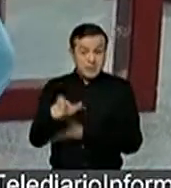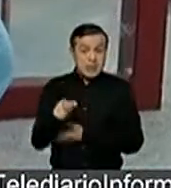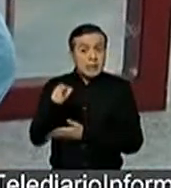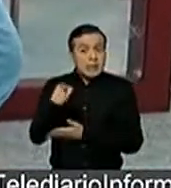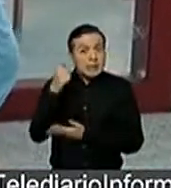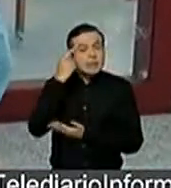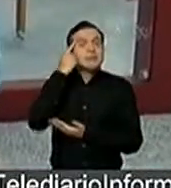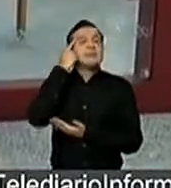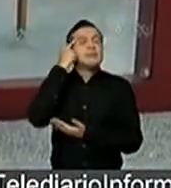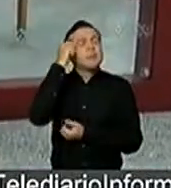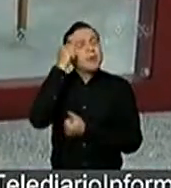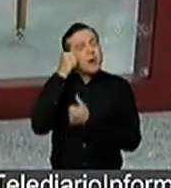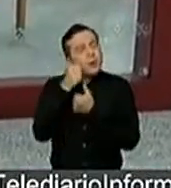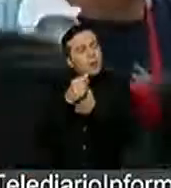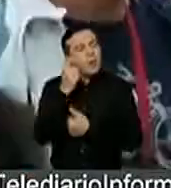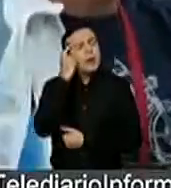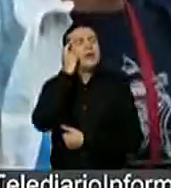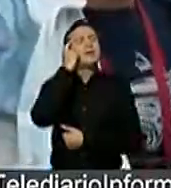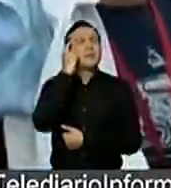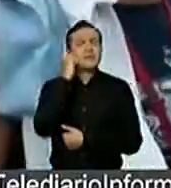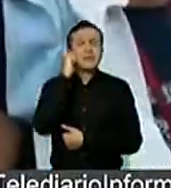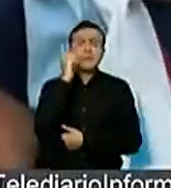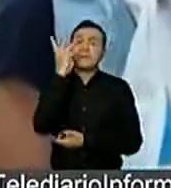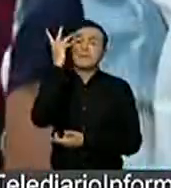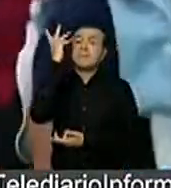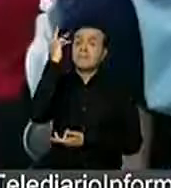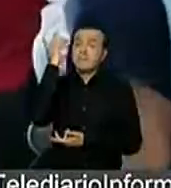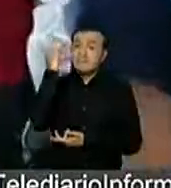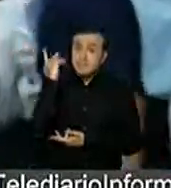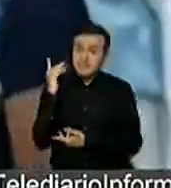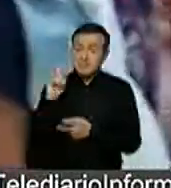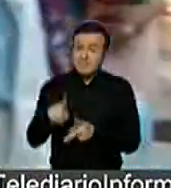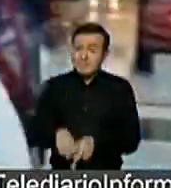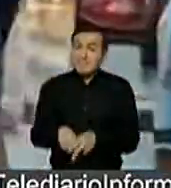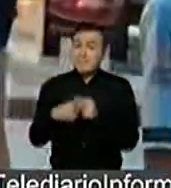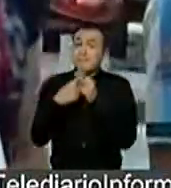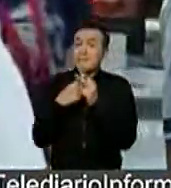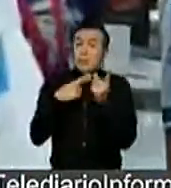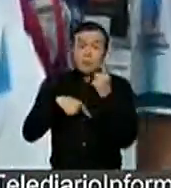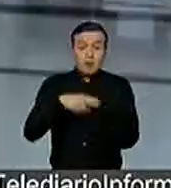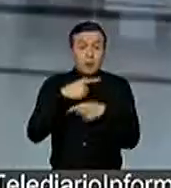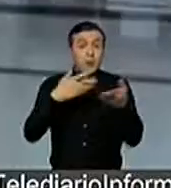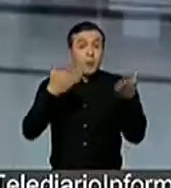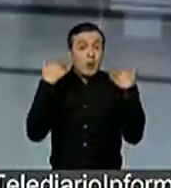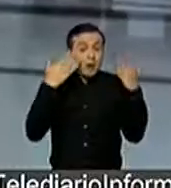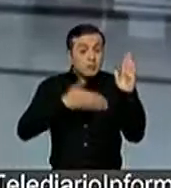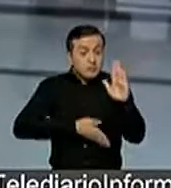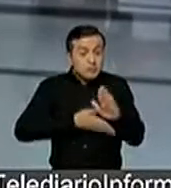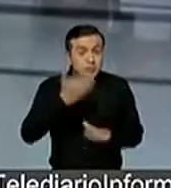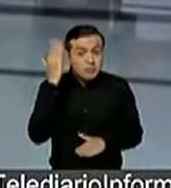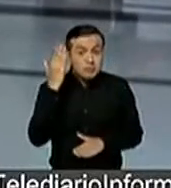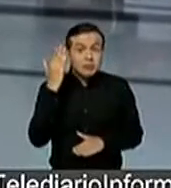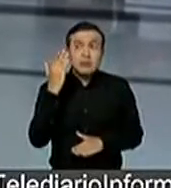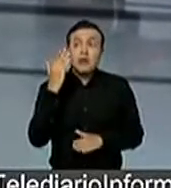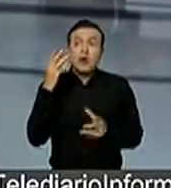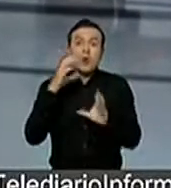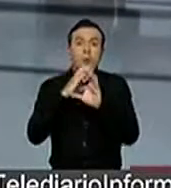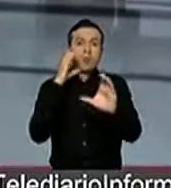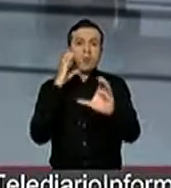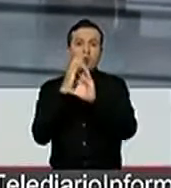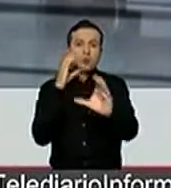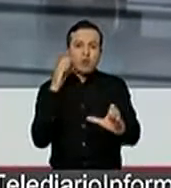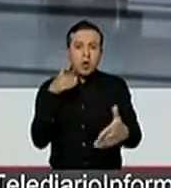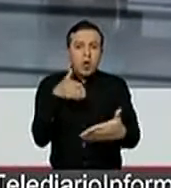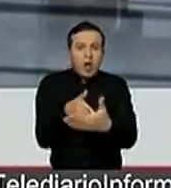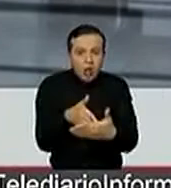su memoria cada minuto vivido a partir del momento en que emprendían el retorno a Guayaquil. Lamentablemente veníamos en el bus y no pudimos